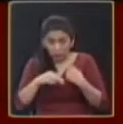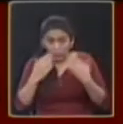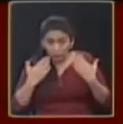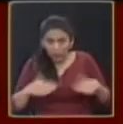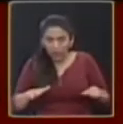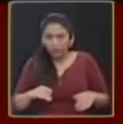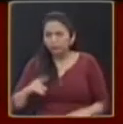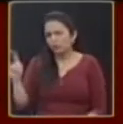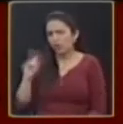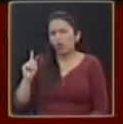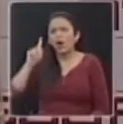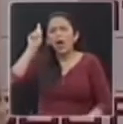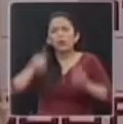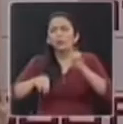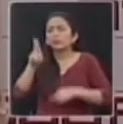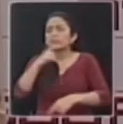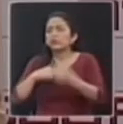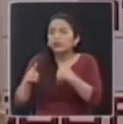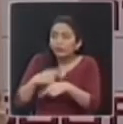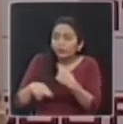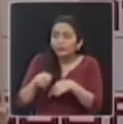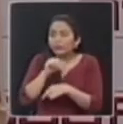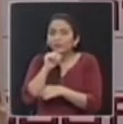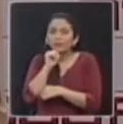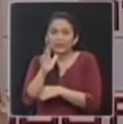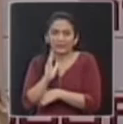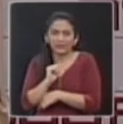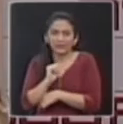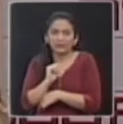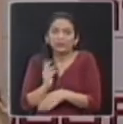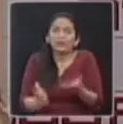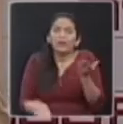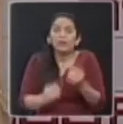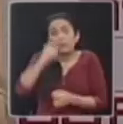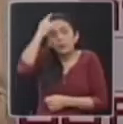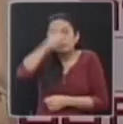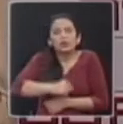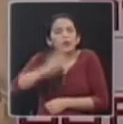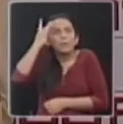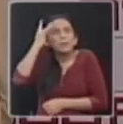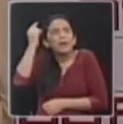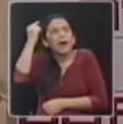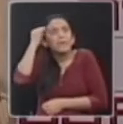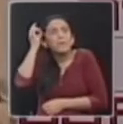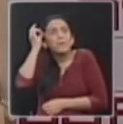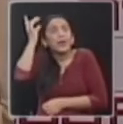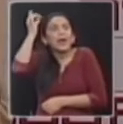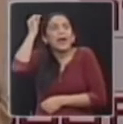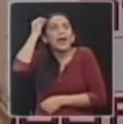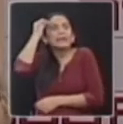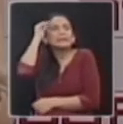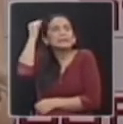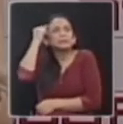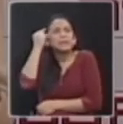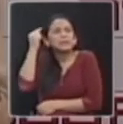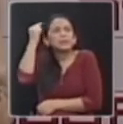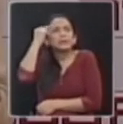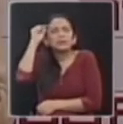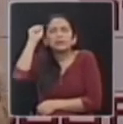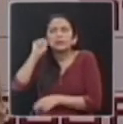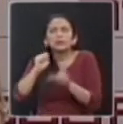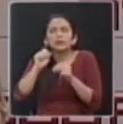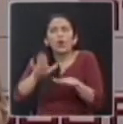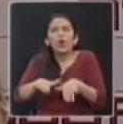porque muchas veces nosotros tenemos la idea, ¿no? Y justamente necesitamos de ese empuje, el que nos enseñen